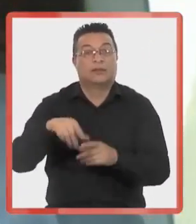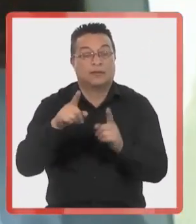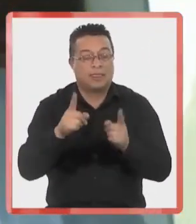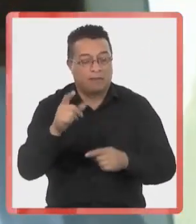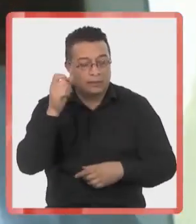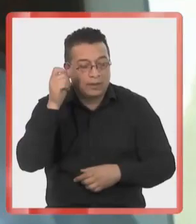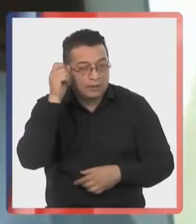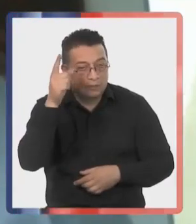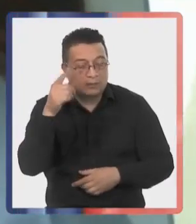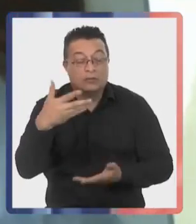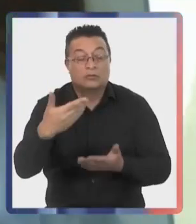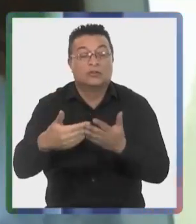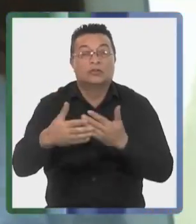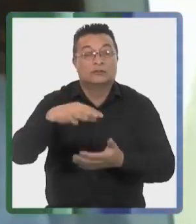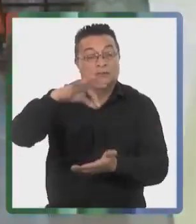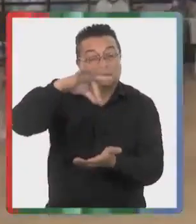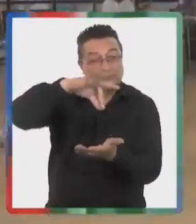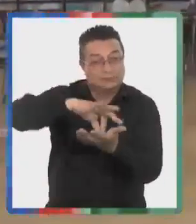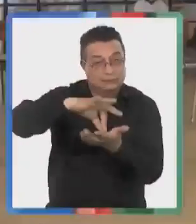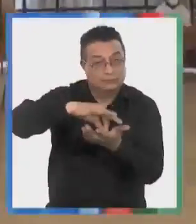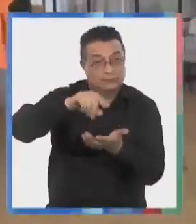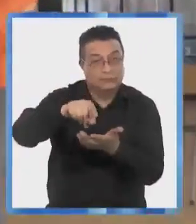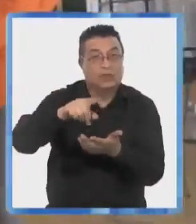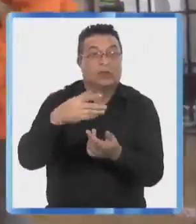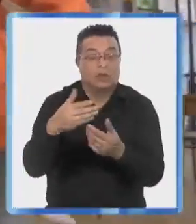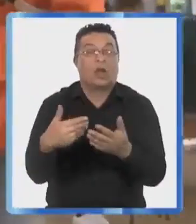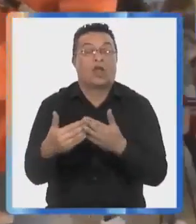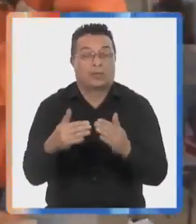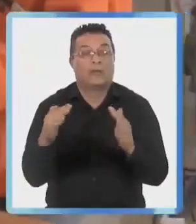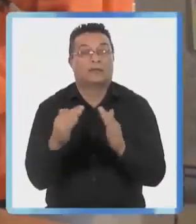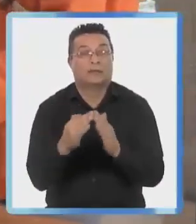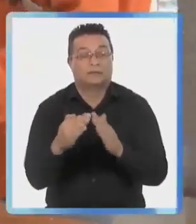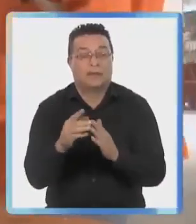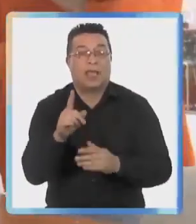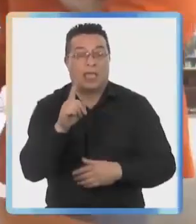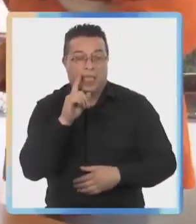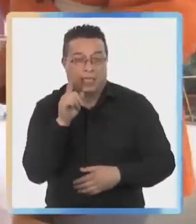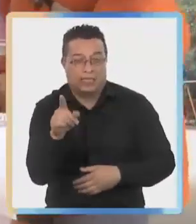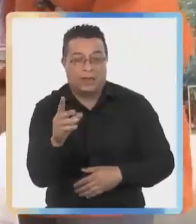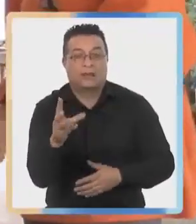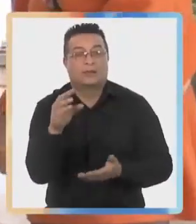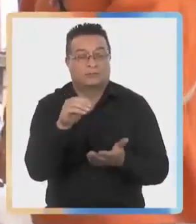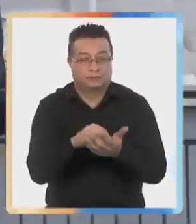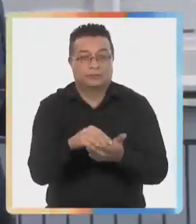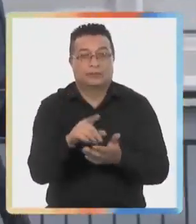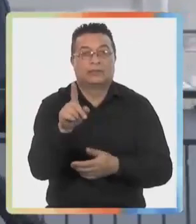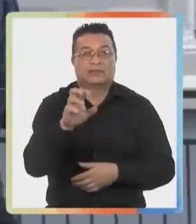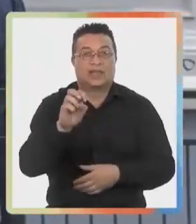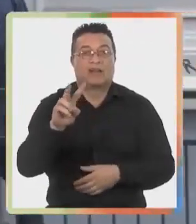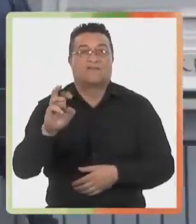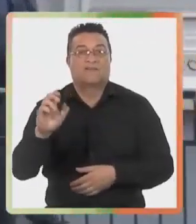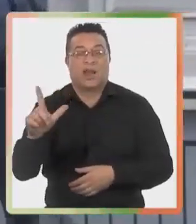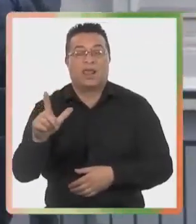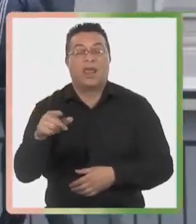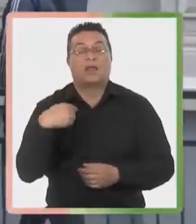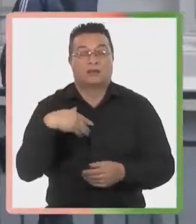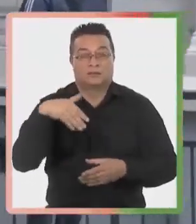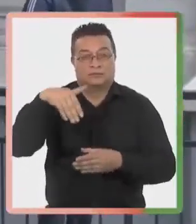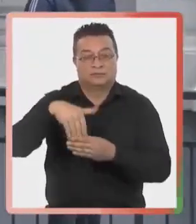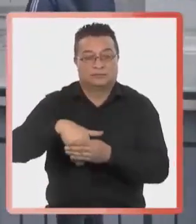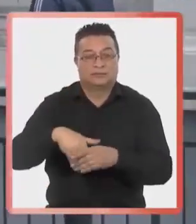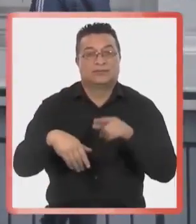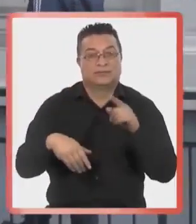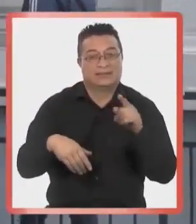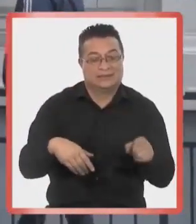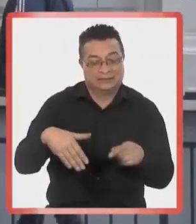hay que entender que la georreferenciación se hace con el domicilio que las personas tienen registrado en el CERVEL, en el domicilio